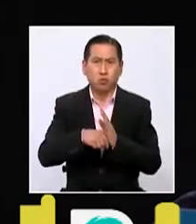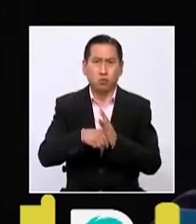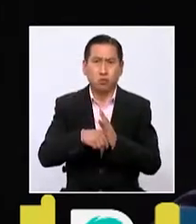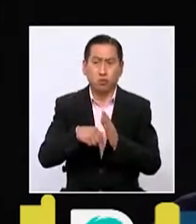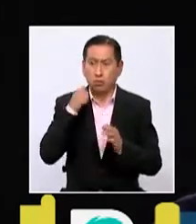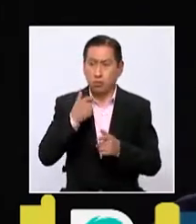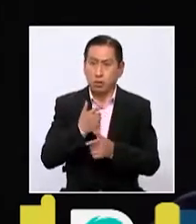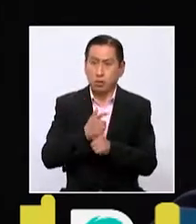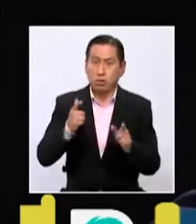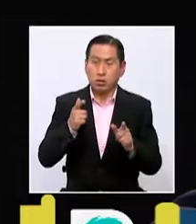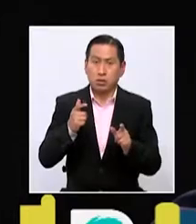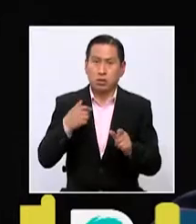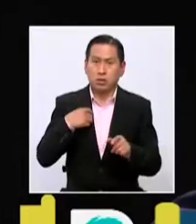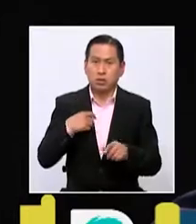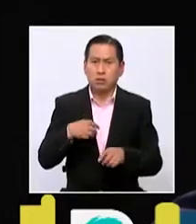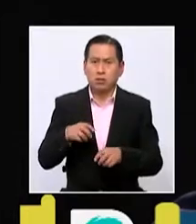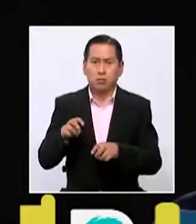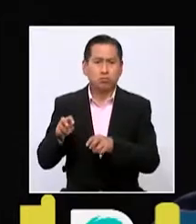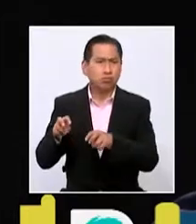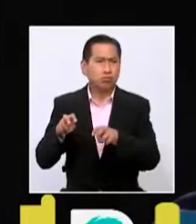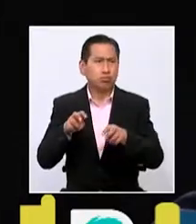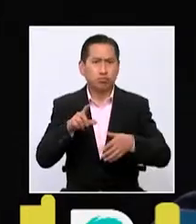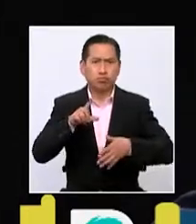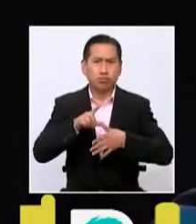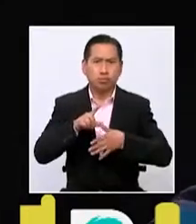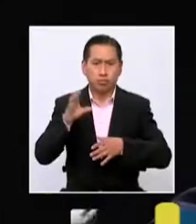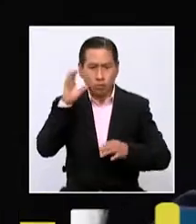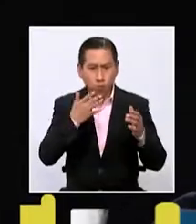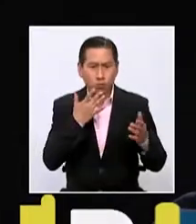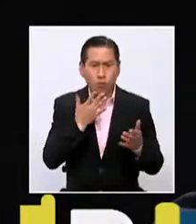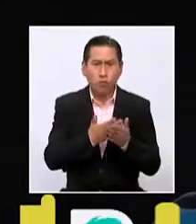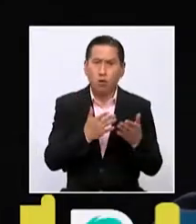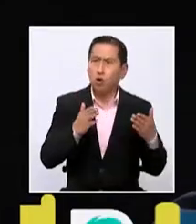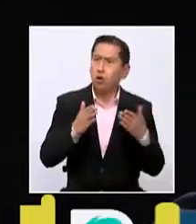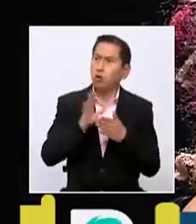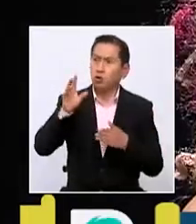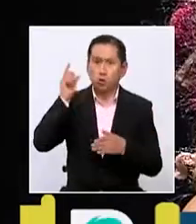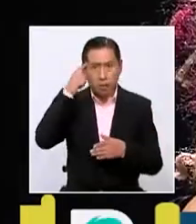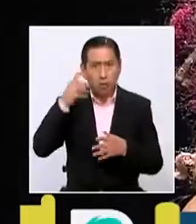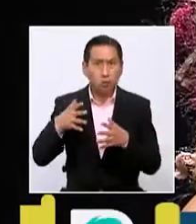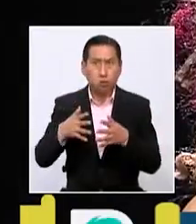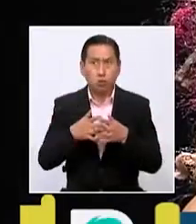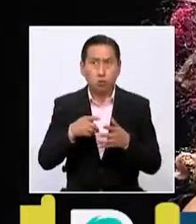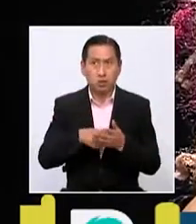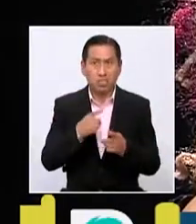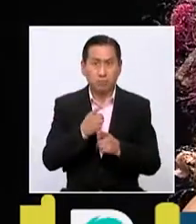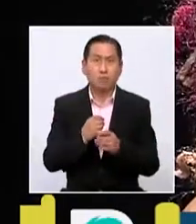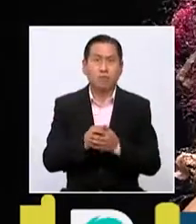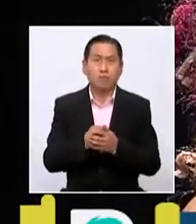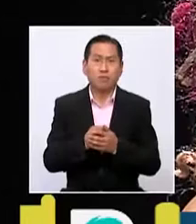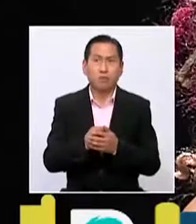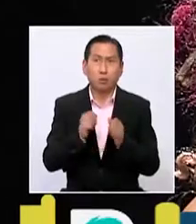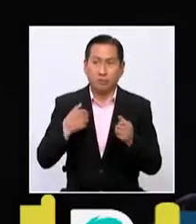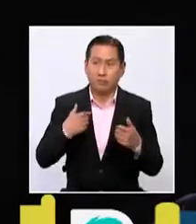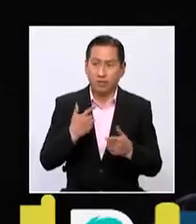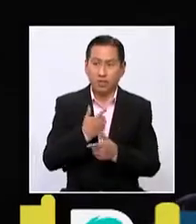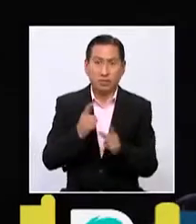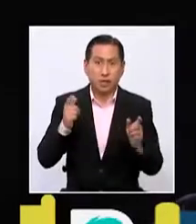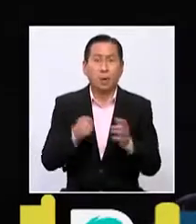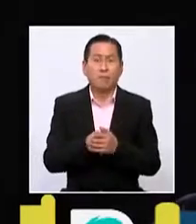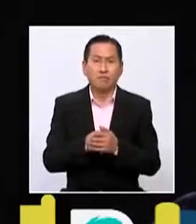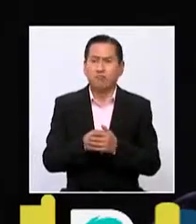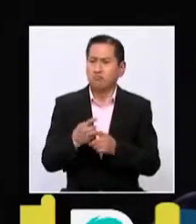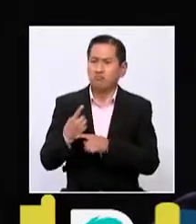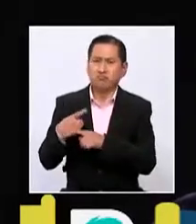liberada y va a viajar por toda la América Latina buscando pruebas contra el gobierno americano, ¿de acuerdo?, para conseguir su libertad de todas